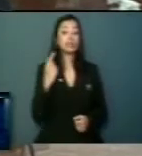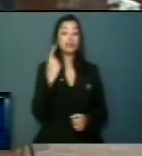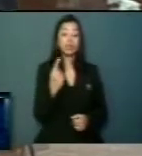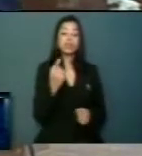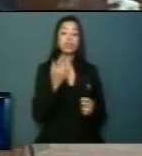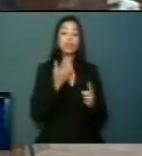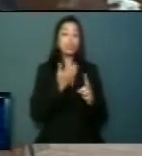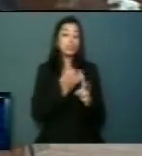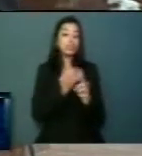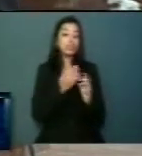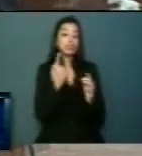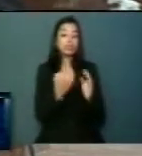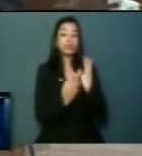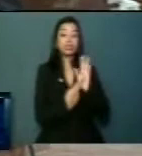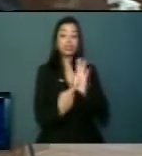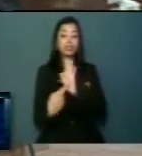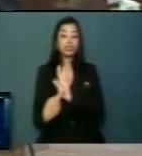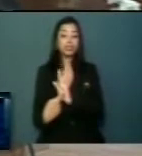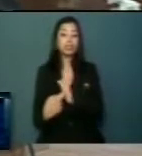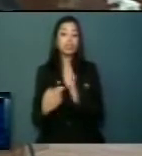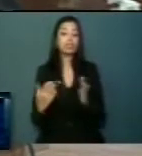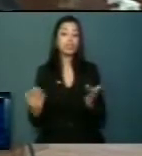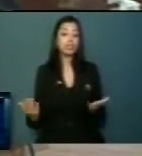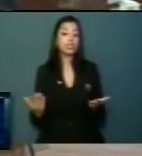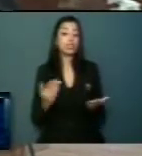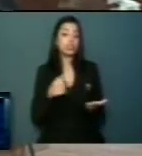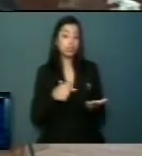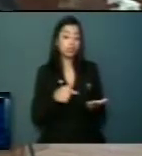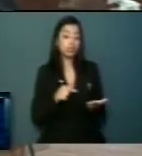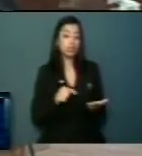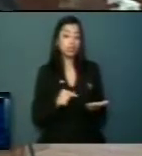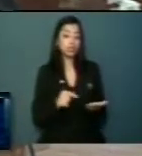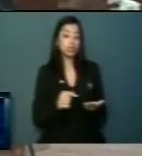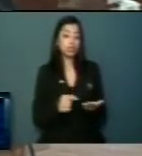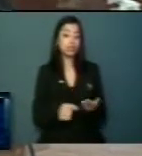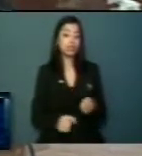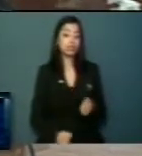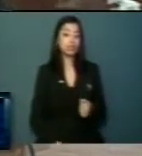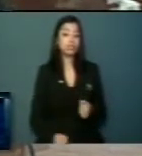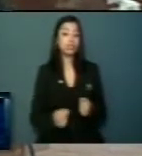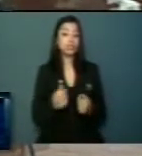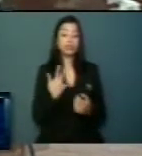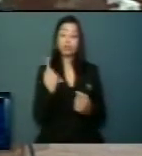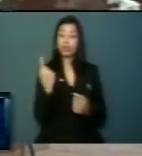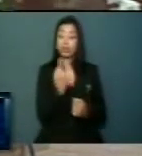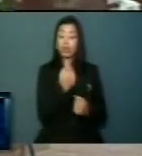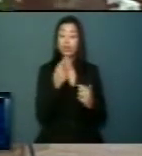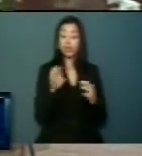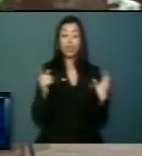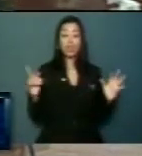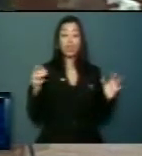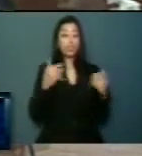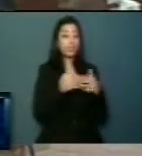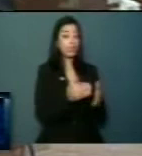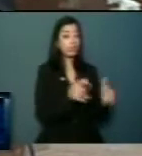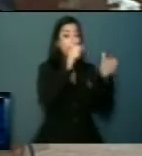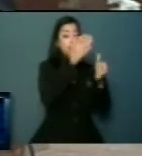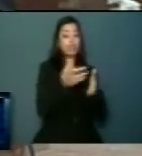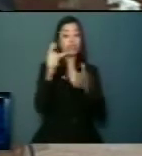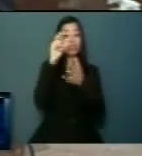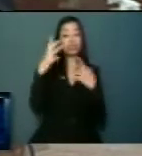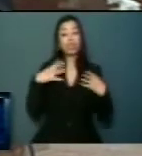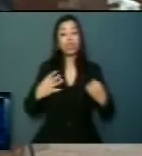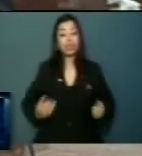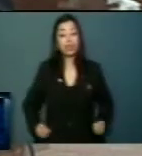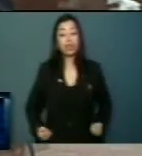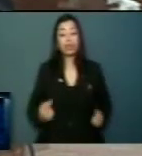honorables señores representantes de organismos internacionales, señores miembros del Gabinete de Gobierno y señores representantes